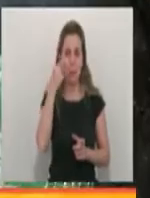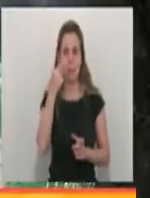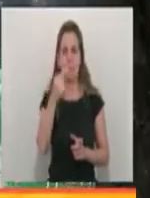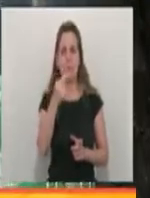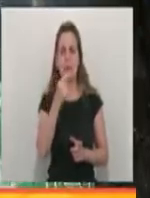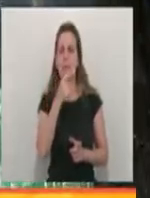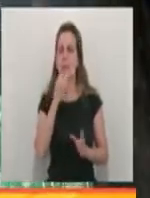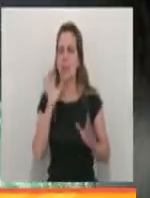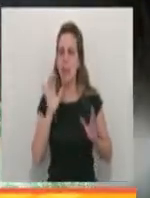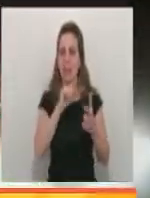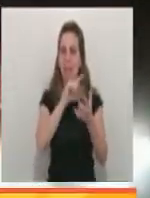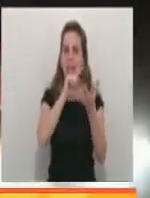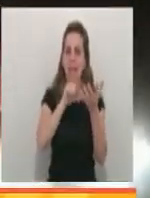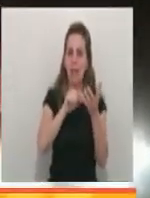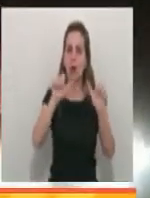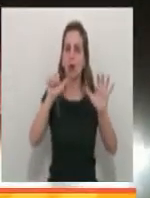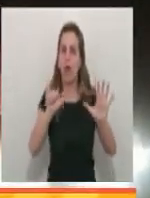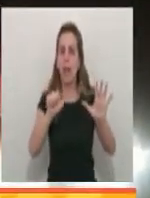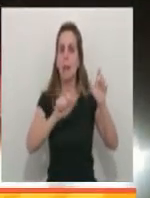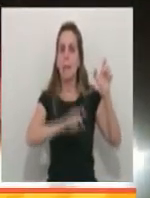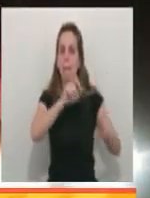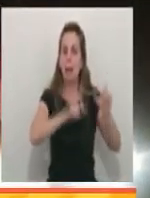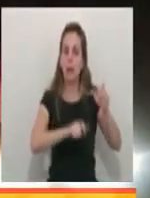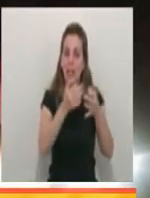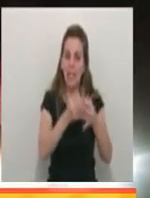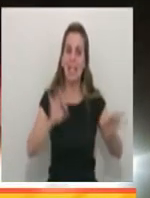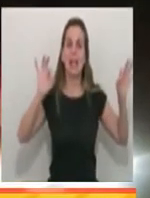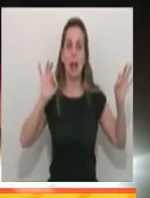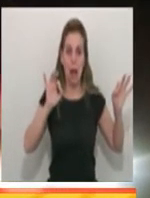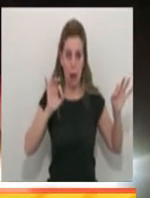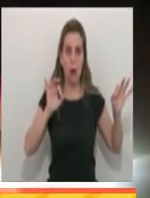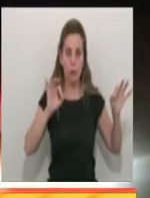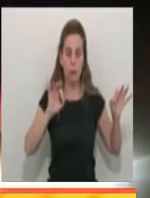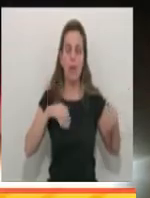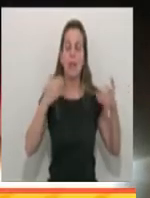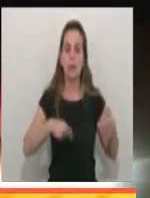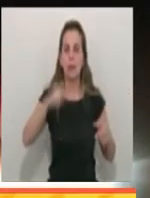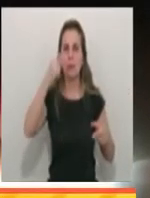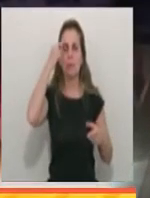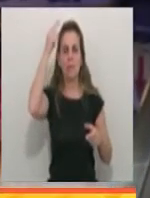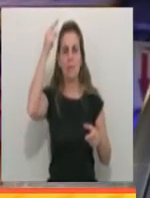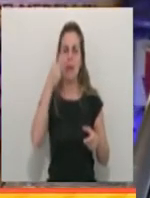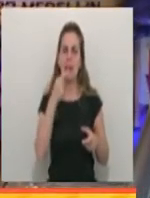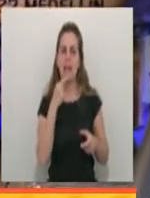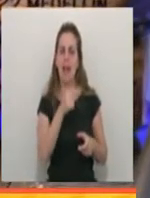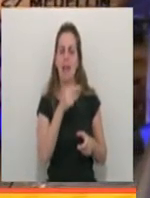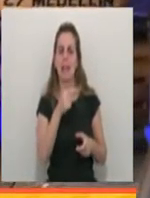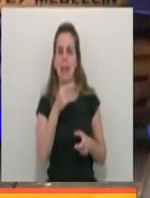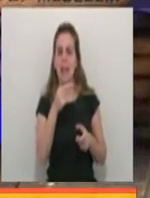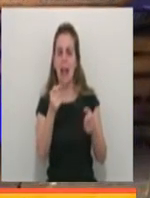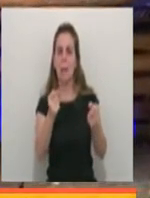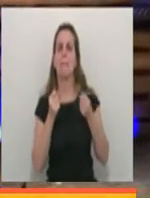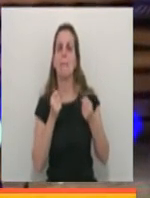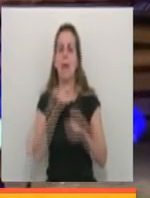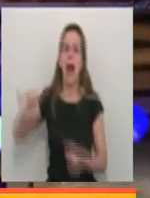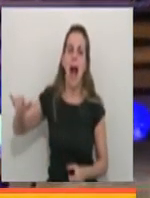impresión de que el comandante pudo llevar el avión hasta el último punto, que es cuando el avión deja de volar, que entra en